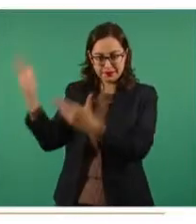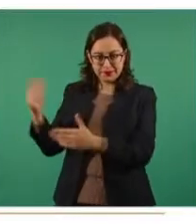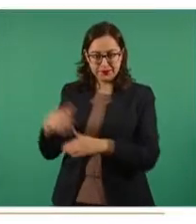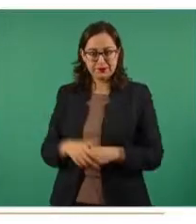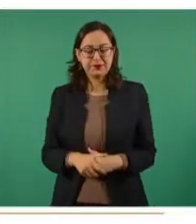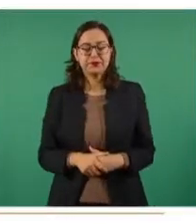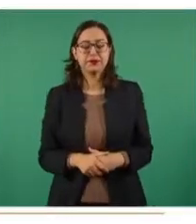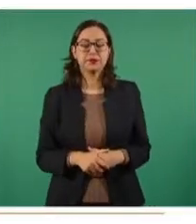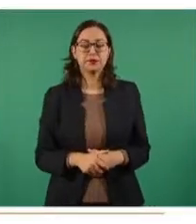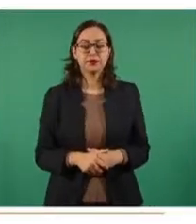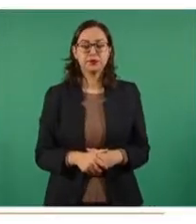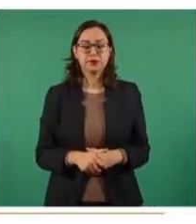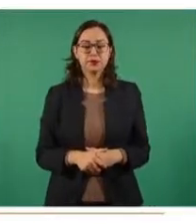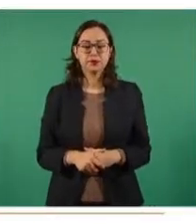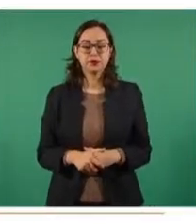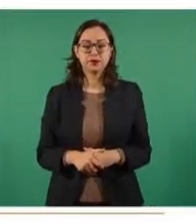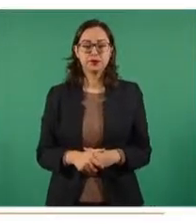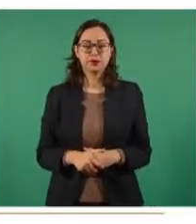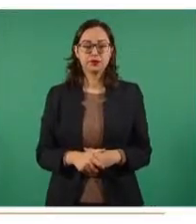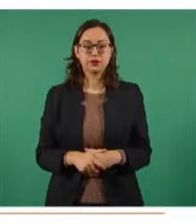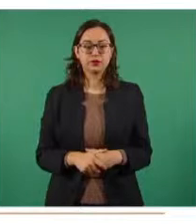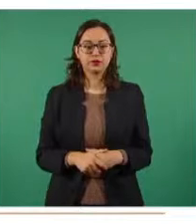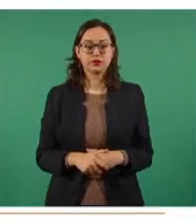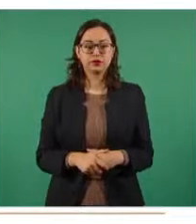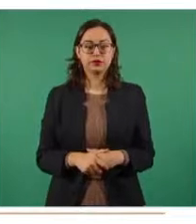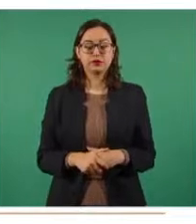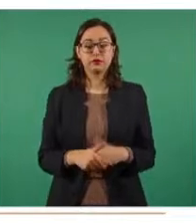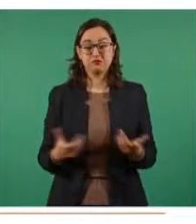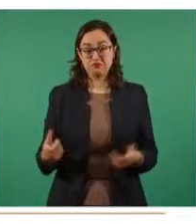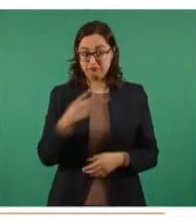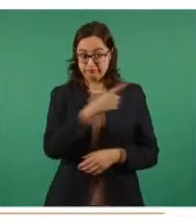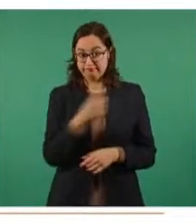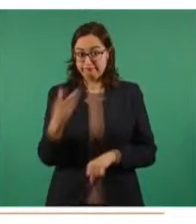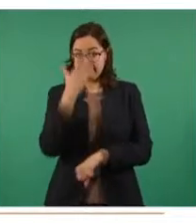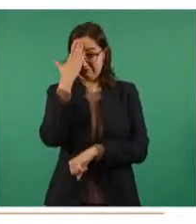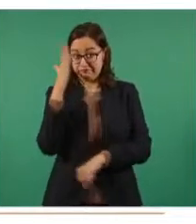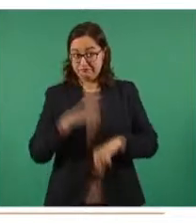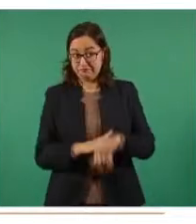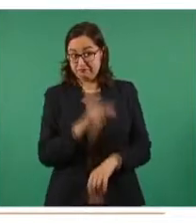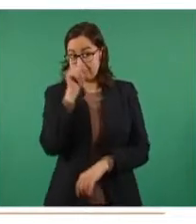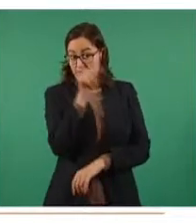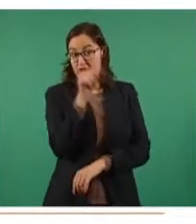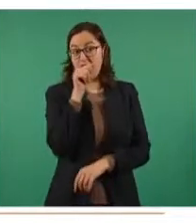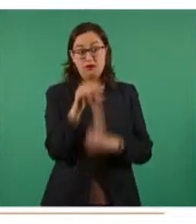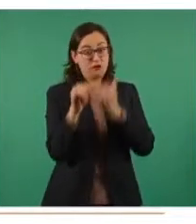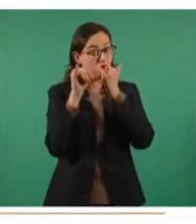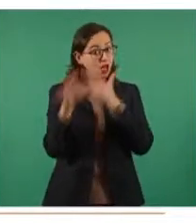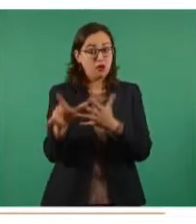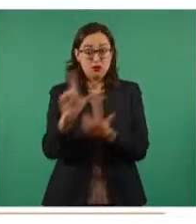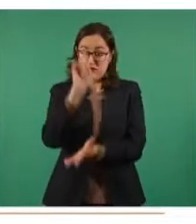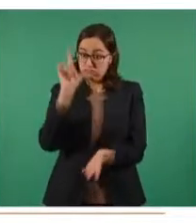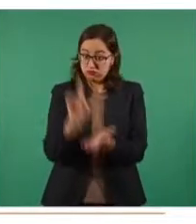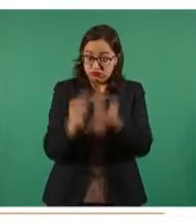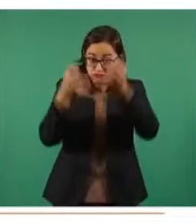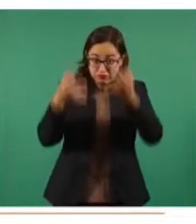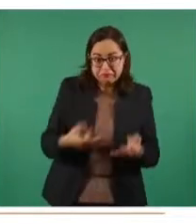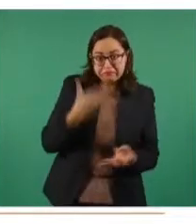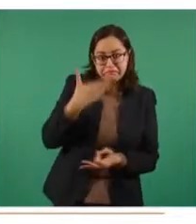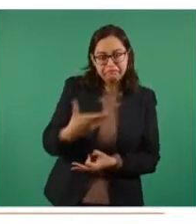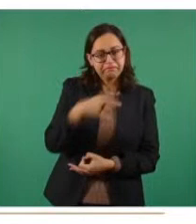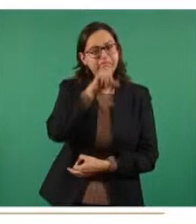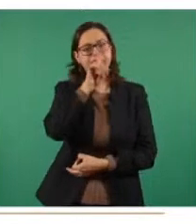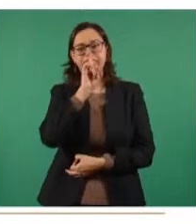209 es barra de asociados para que los consumidores en esta zona sepan que esta